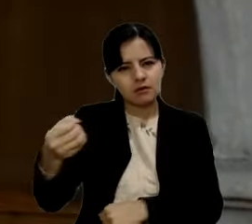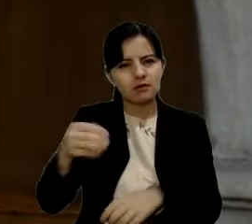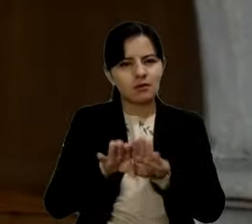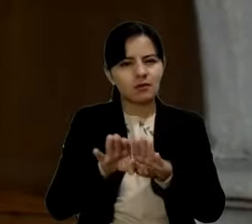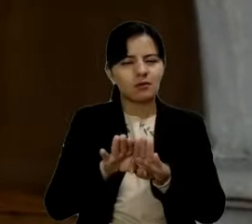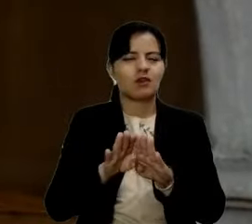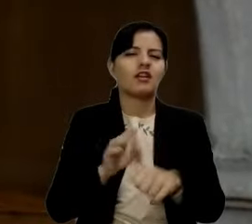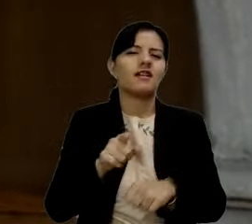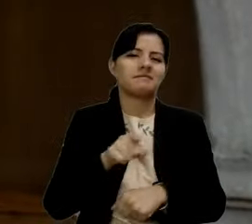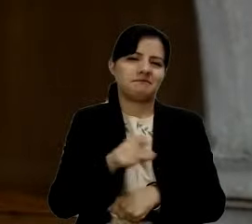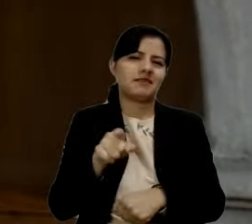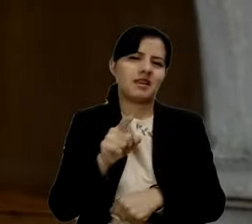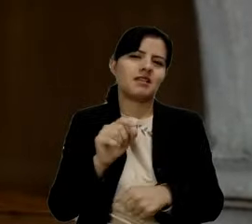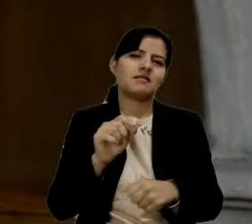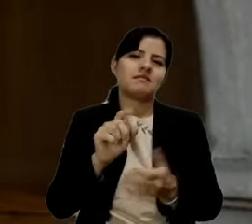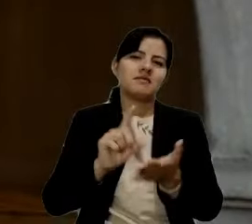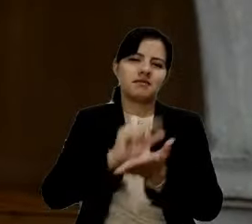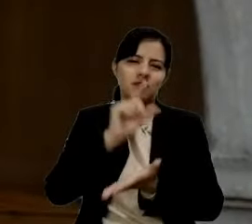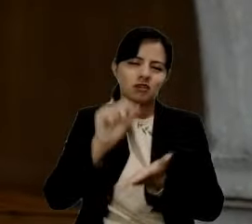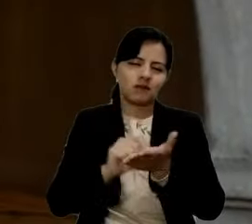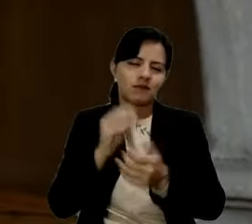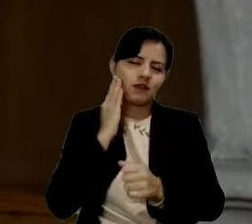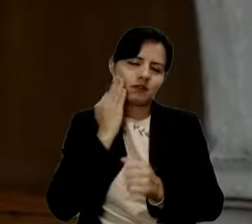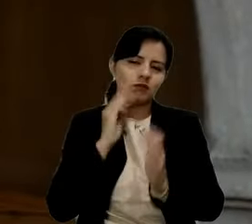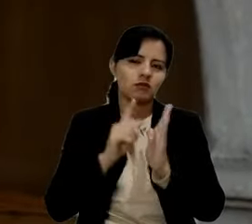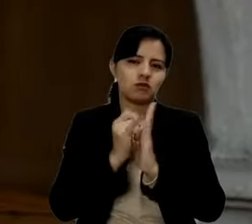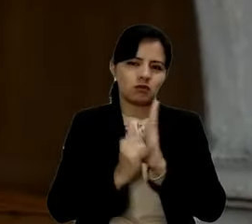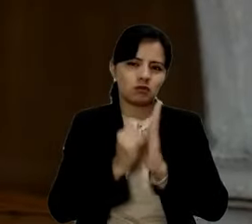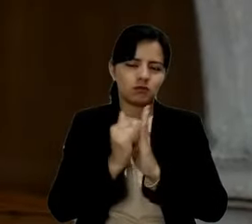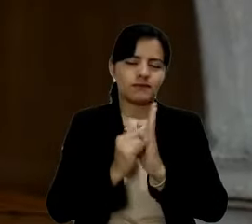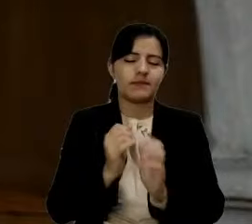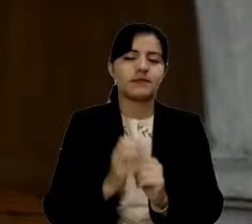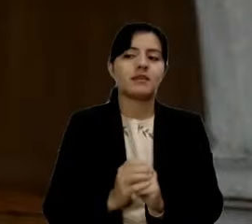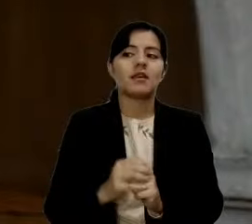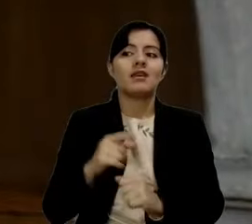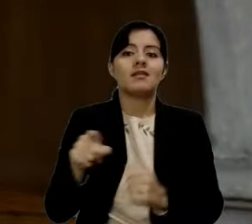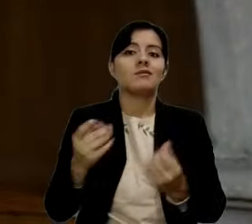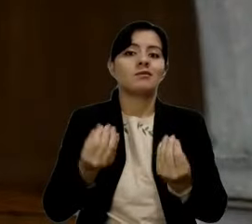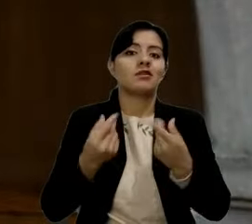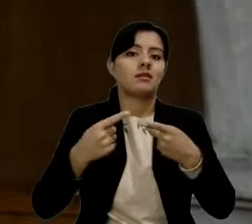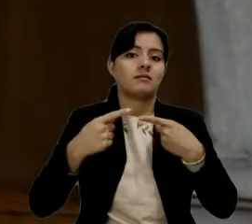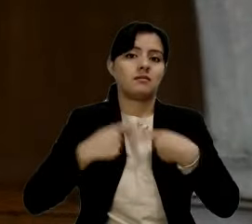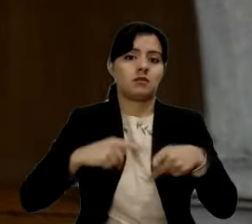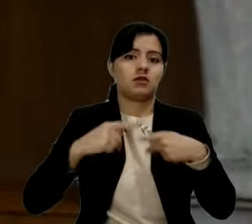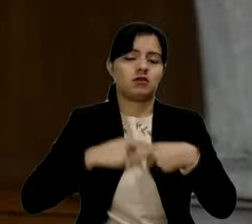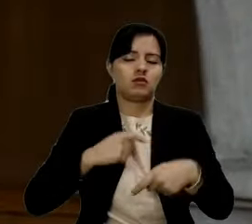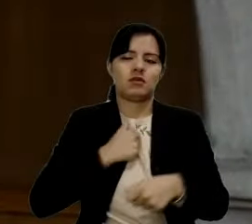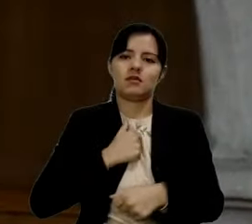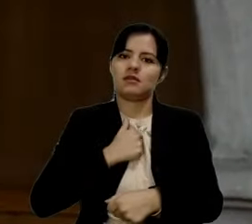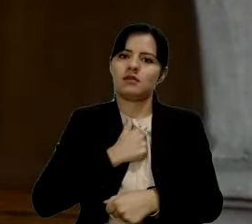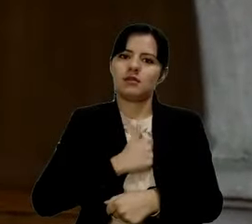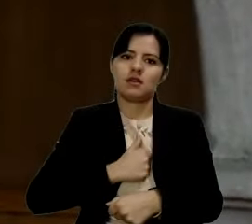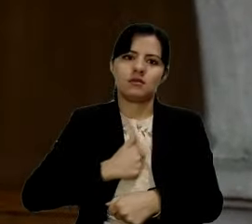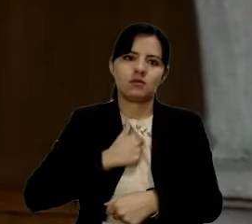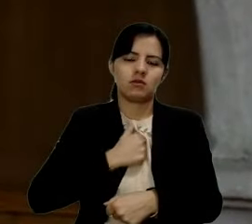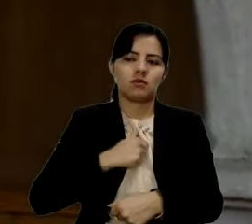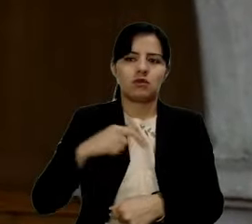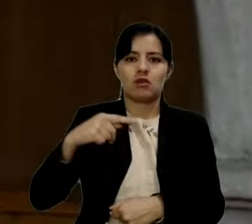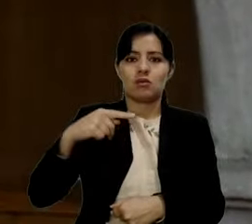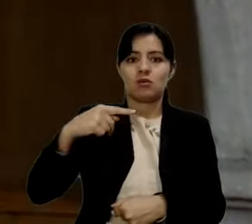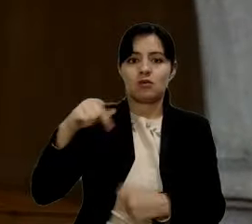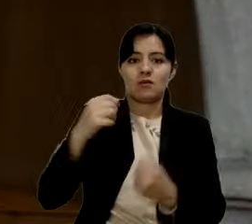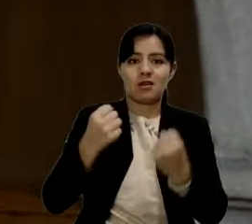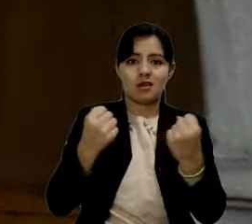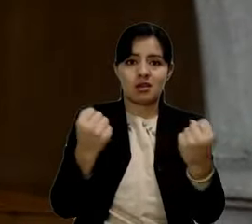Desafortunadamente, muchas personas se han enfrentado a la situación de que su vehículo se ha remolcado, ya sea por